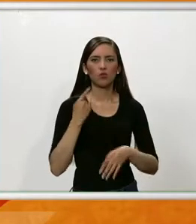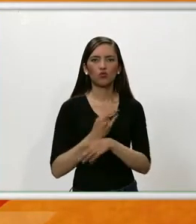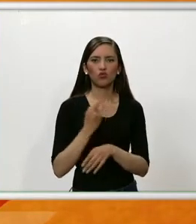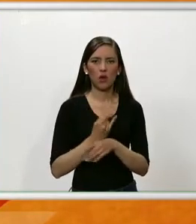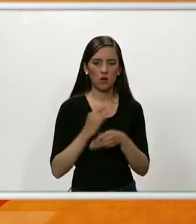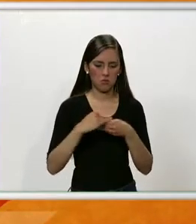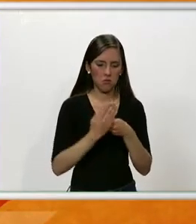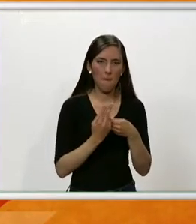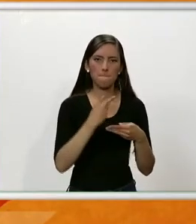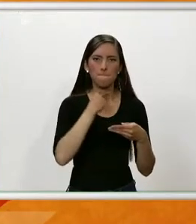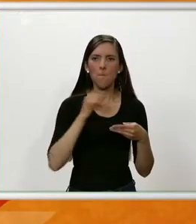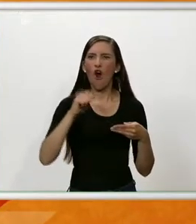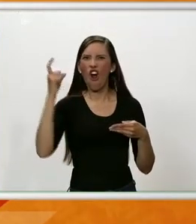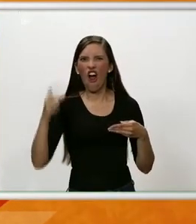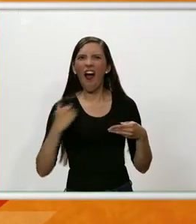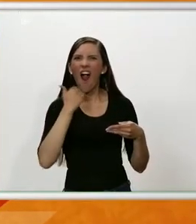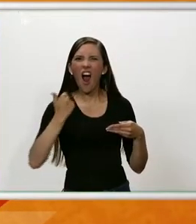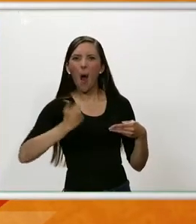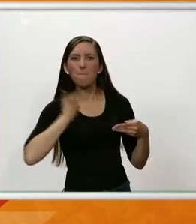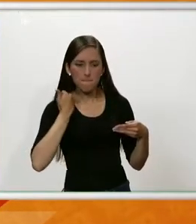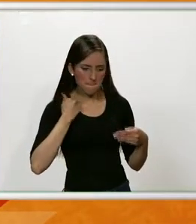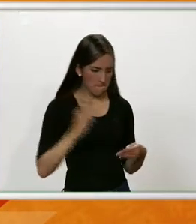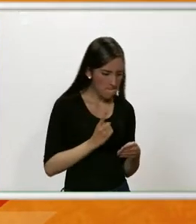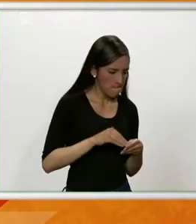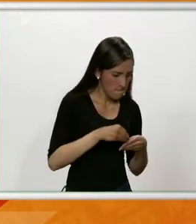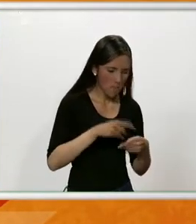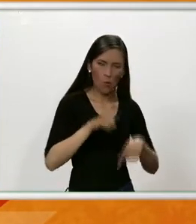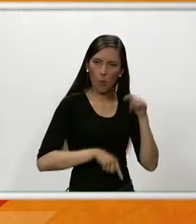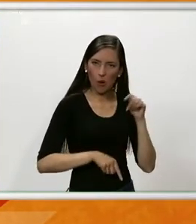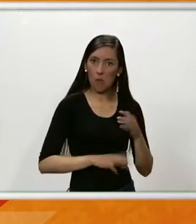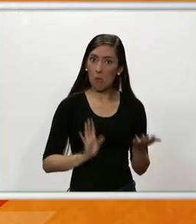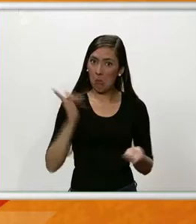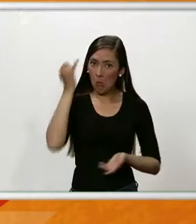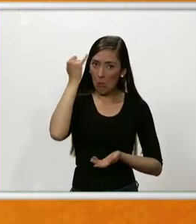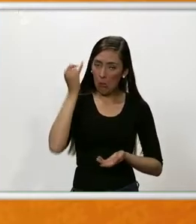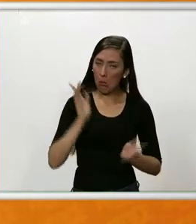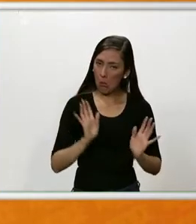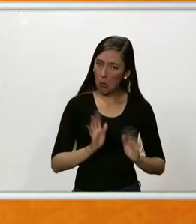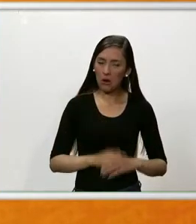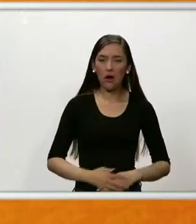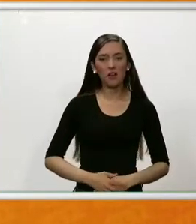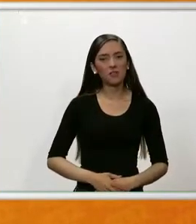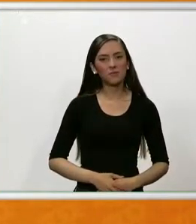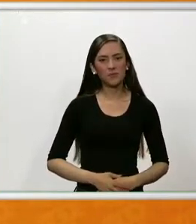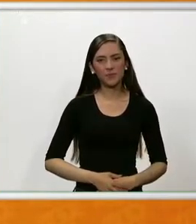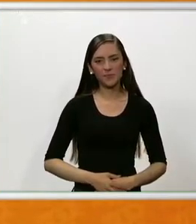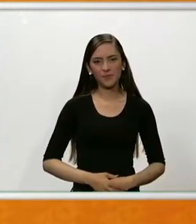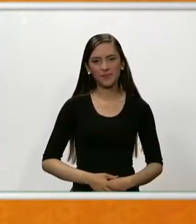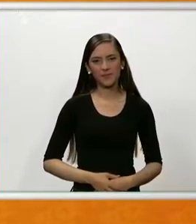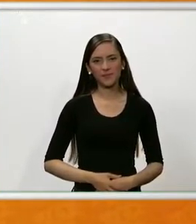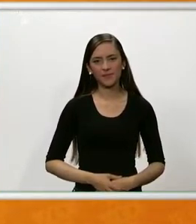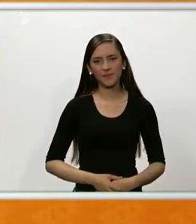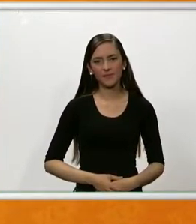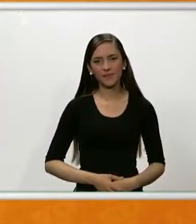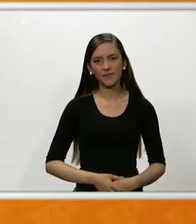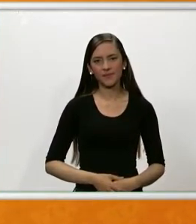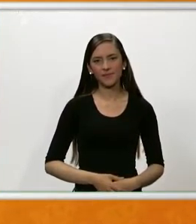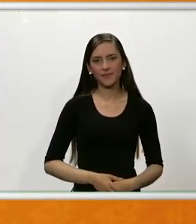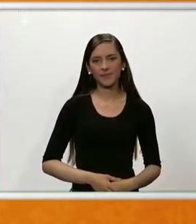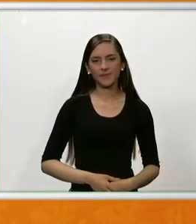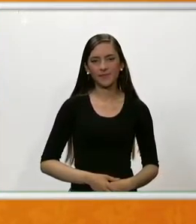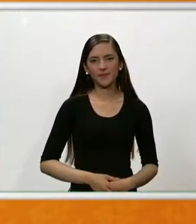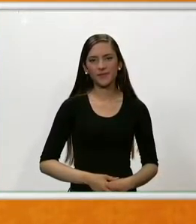Muchas veces para bloquear el celular usted tiene que coger botoncitos y moverlos y desbloquearlo usted mismo. Ahora con este estuche usted